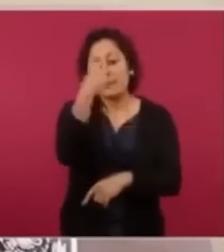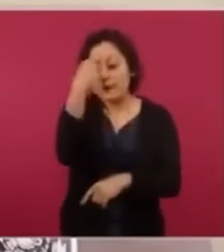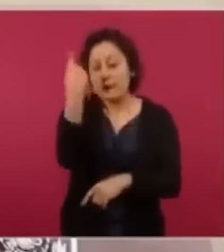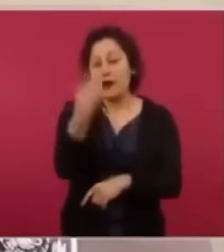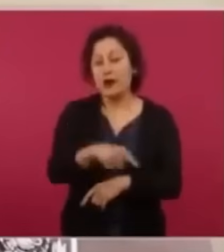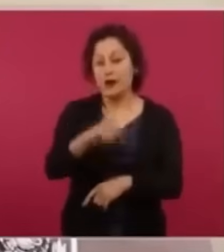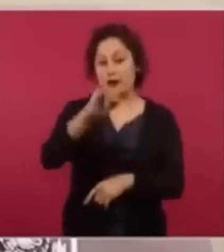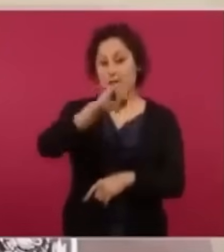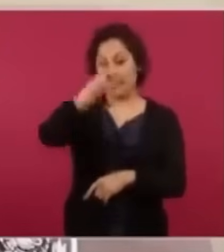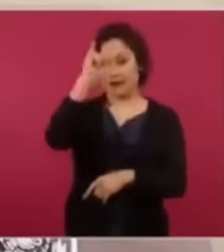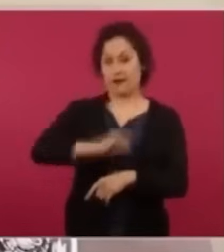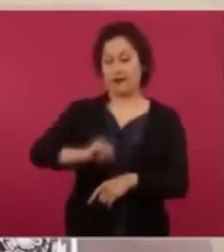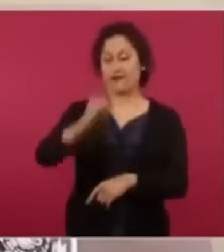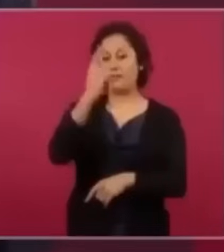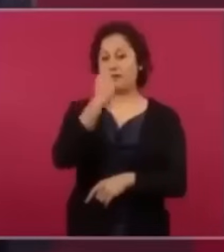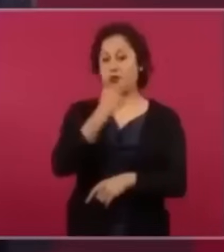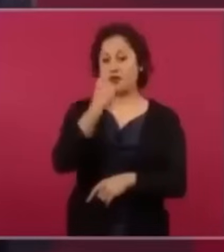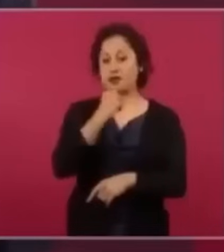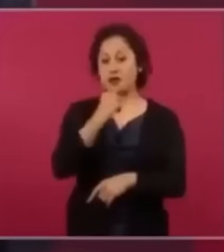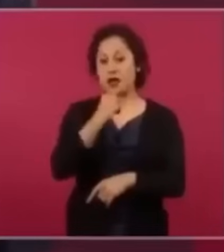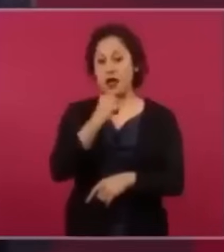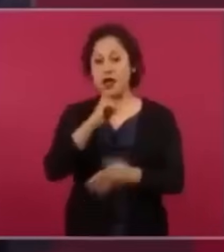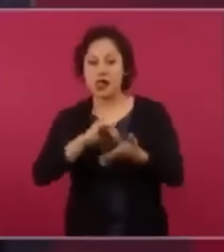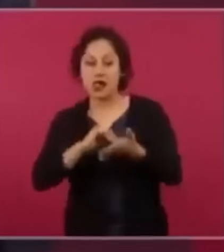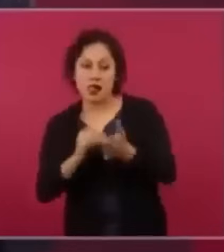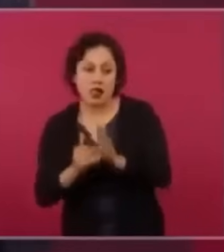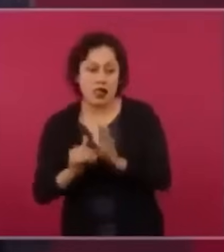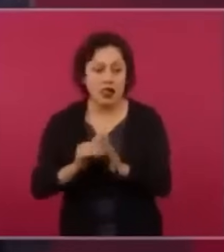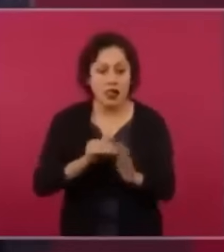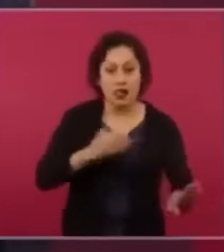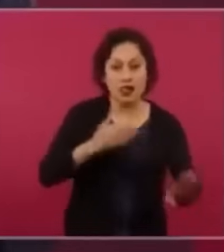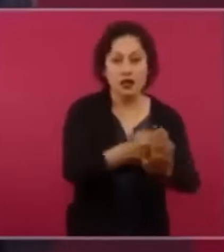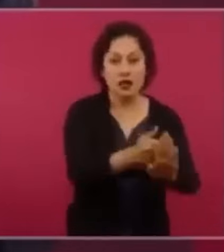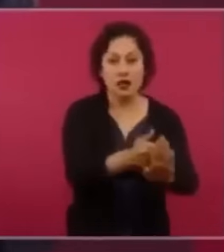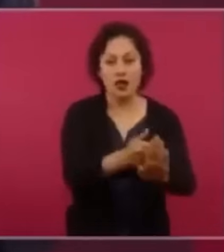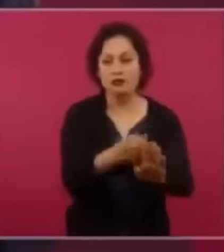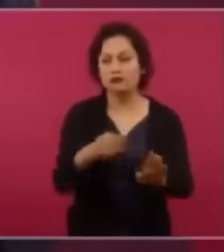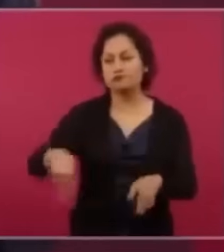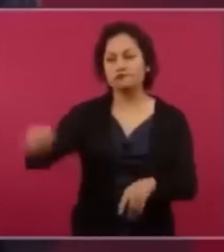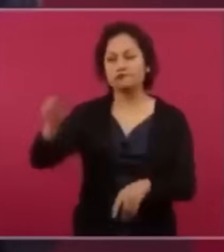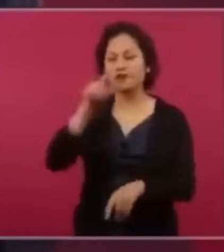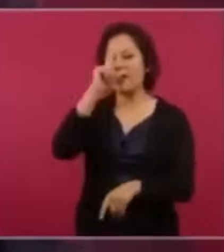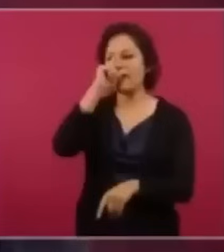no les resultara como ellos